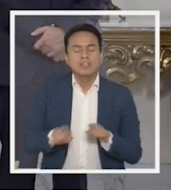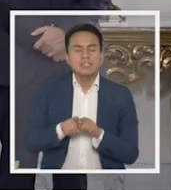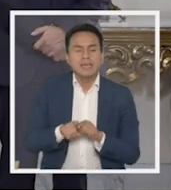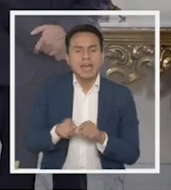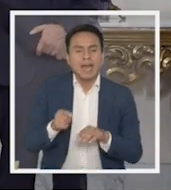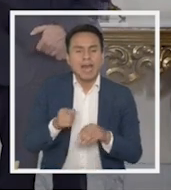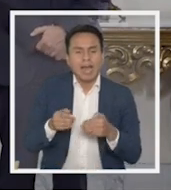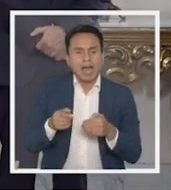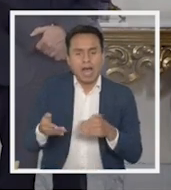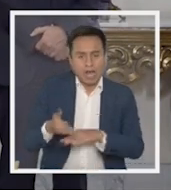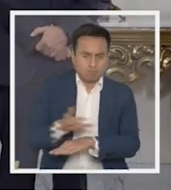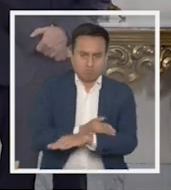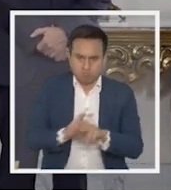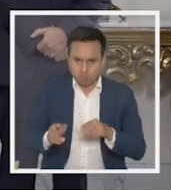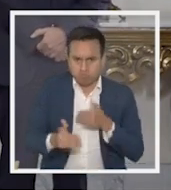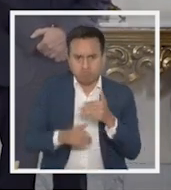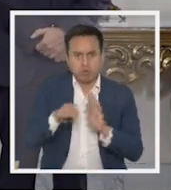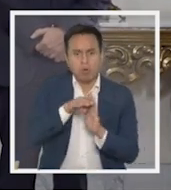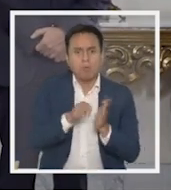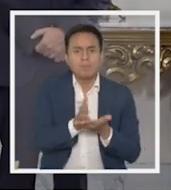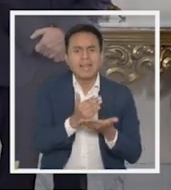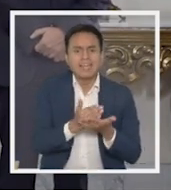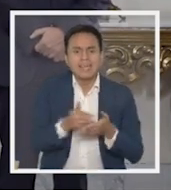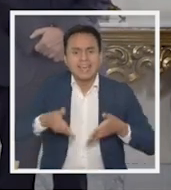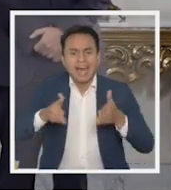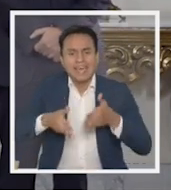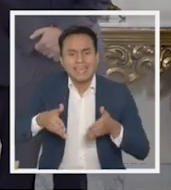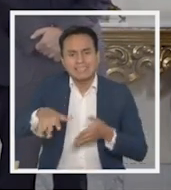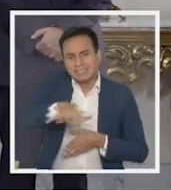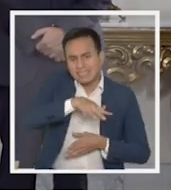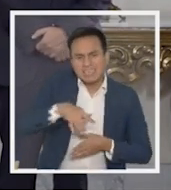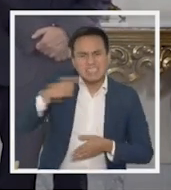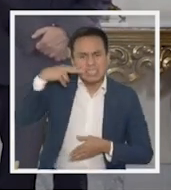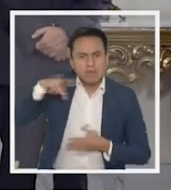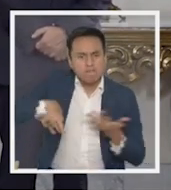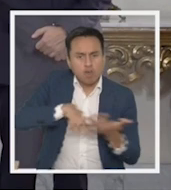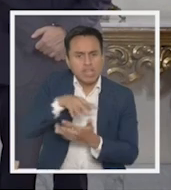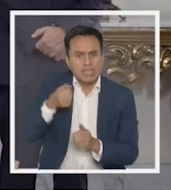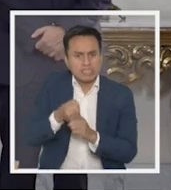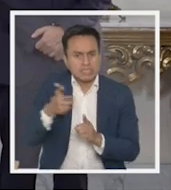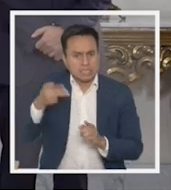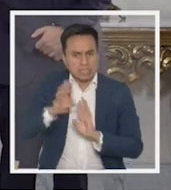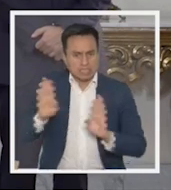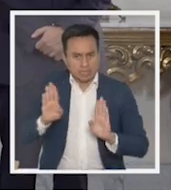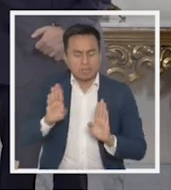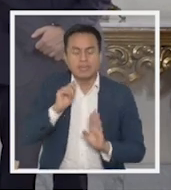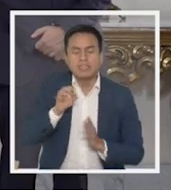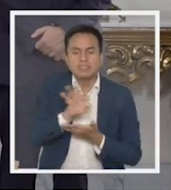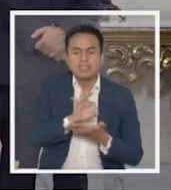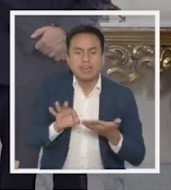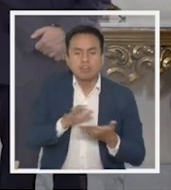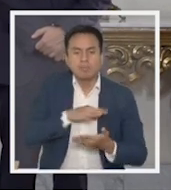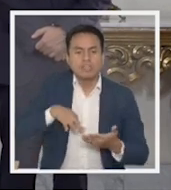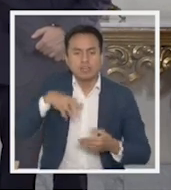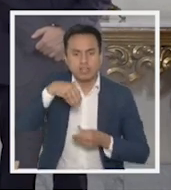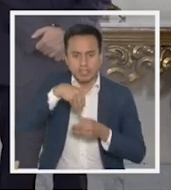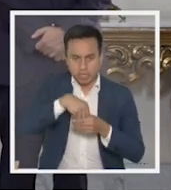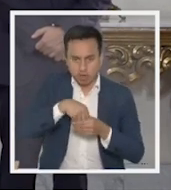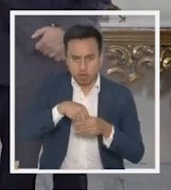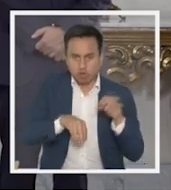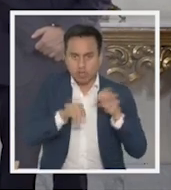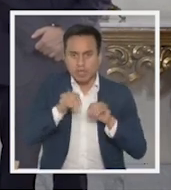Violencia, que ha sido diseñado por el Ministerio del Interior con los máximos niveles de coordinación entre ambas